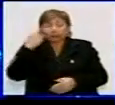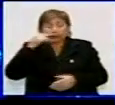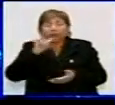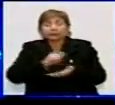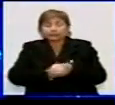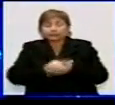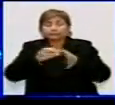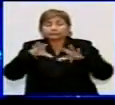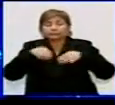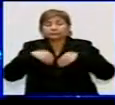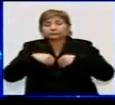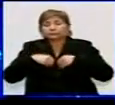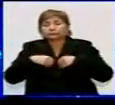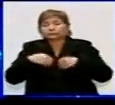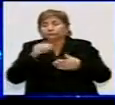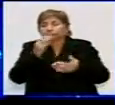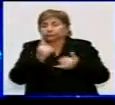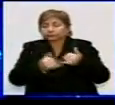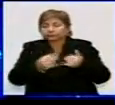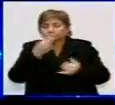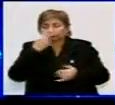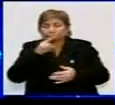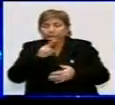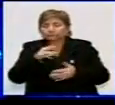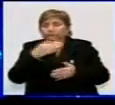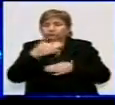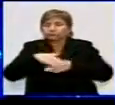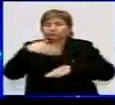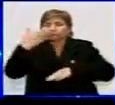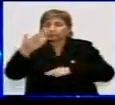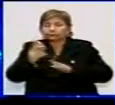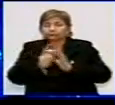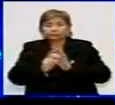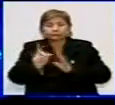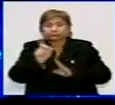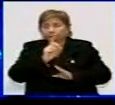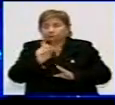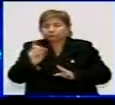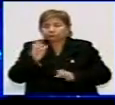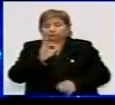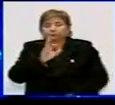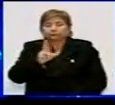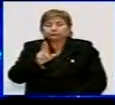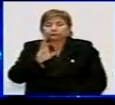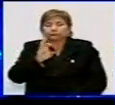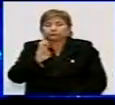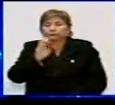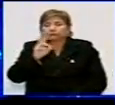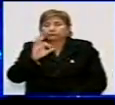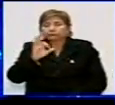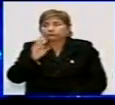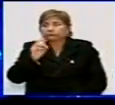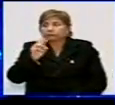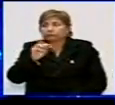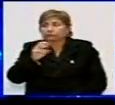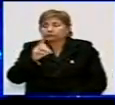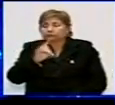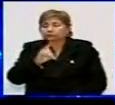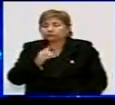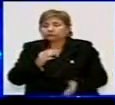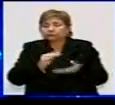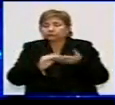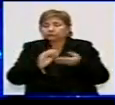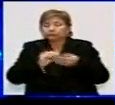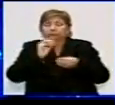sea aprobado y finalmente visto en una próxima legislatura y no pasar a un referéndum plasmado en un inicio antes del texto